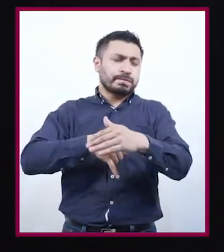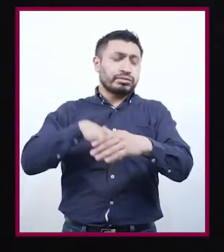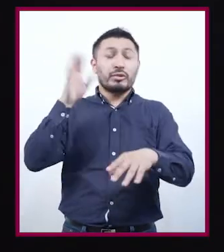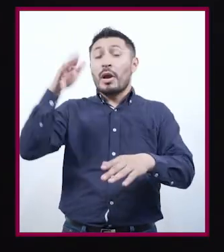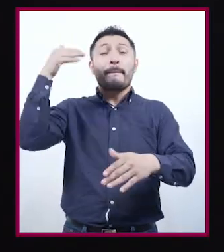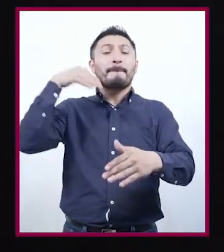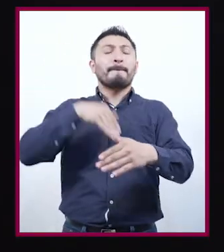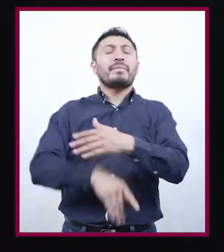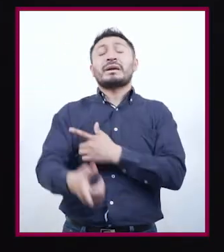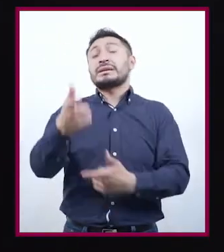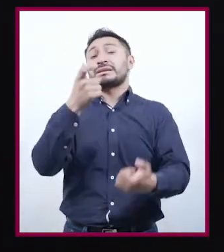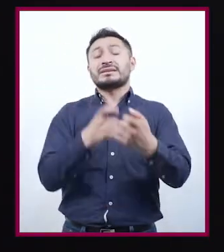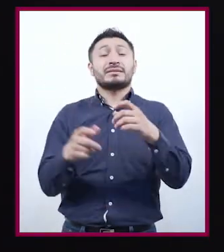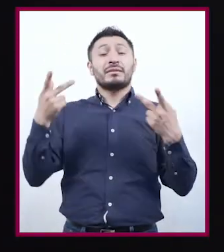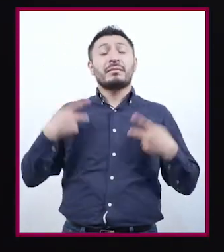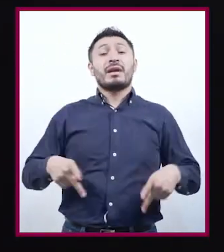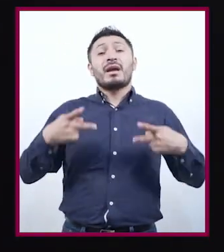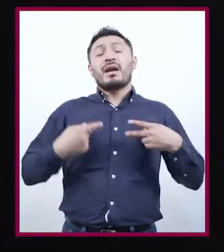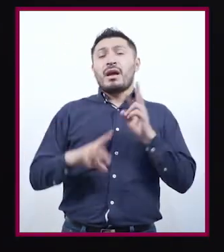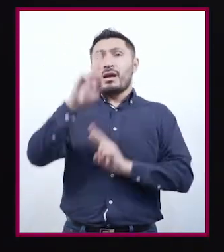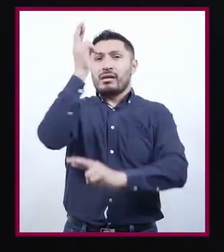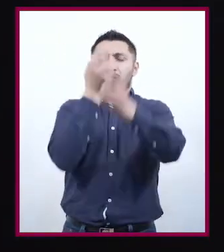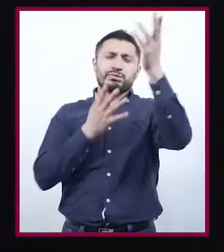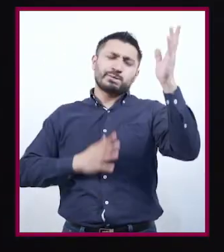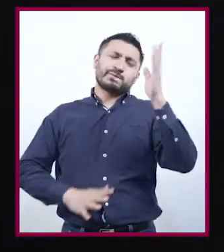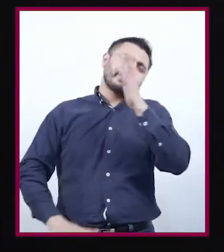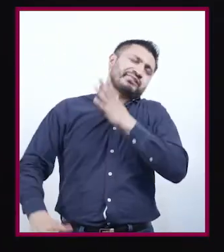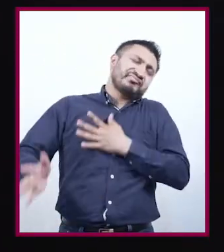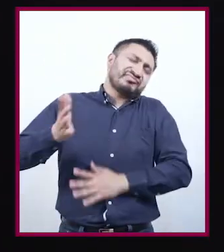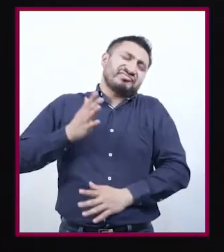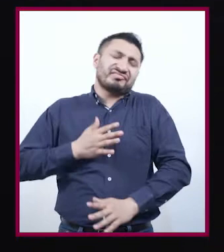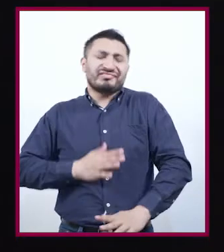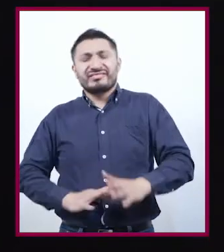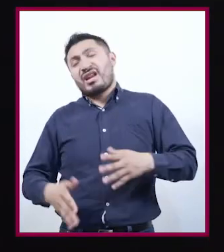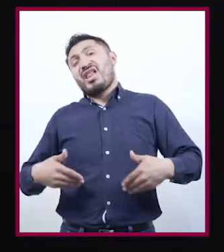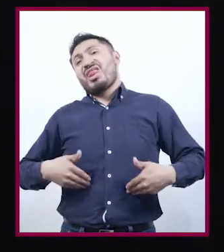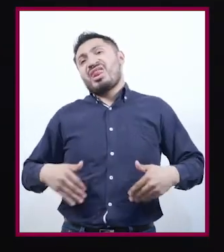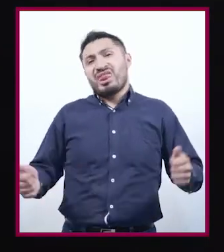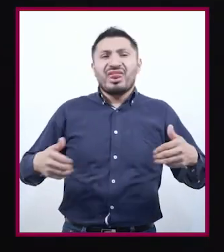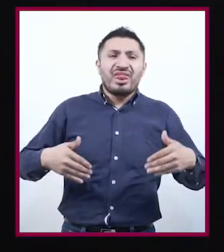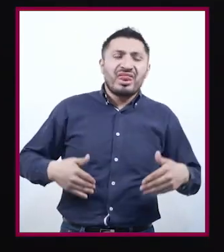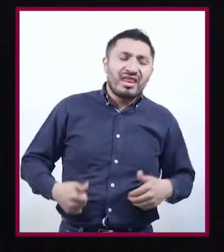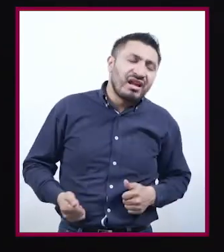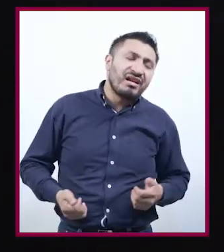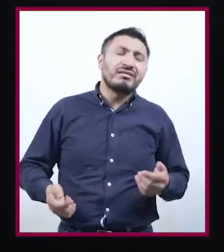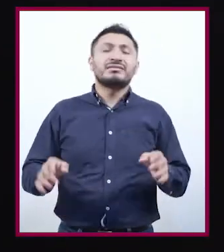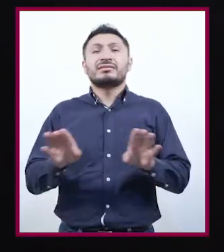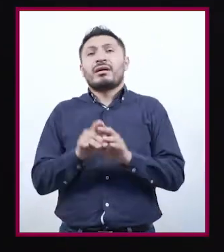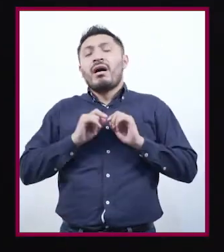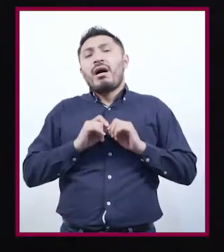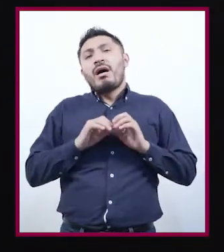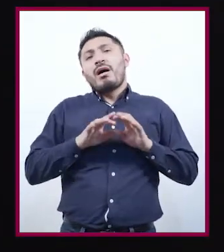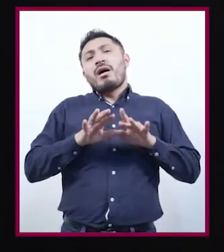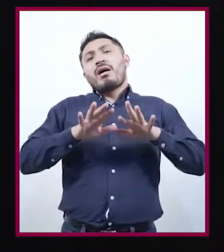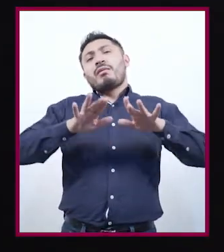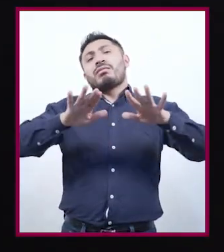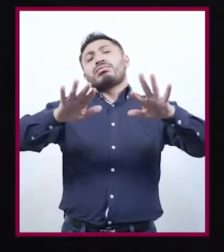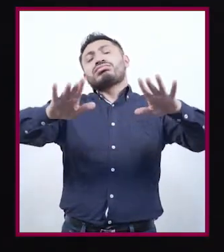económica. La población y los revolucionarios estaban ya muy cansados de la lucha. El hambre y la desolación se extendió por el